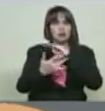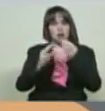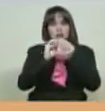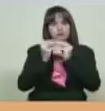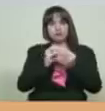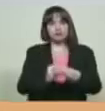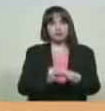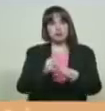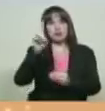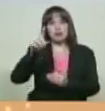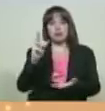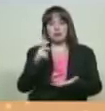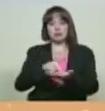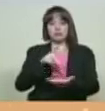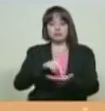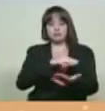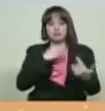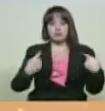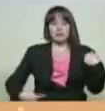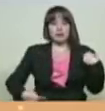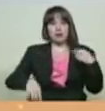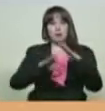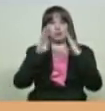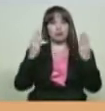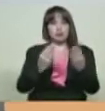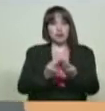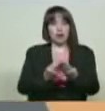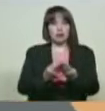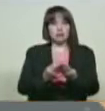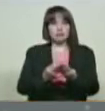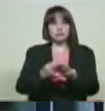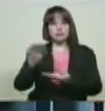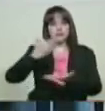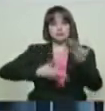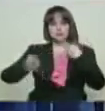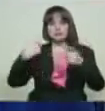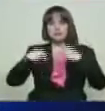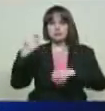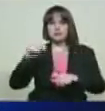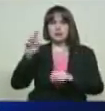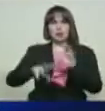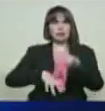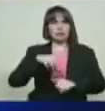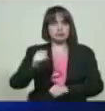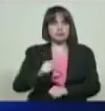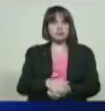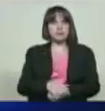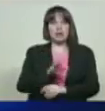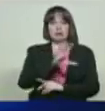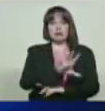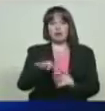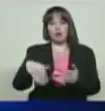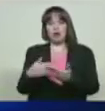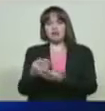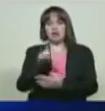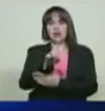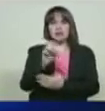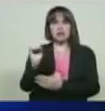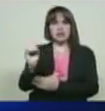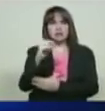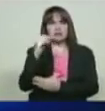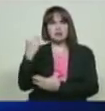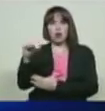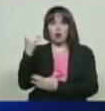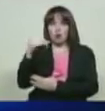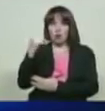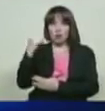país asistirá a la Feria Mundial del Comercio en Shanghái. 5 al 10 de noviembre. Ahí va a estar Venezuela con un